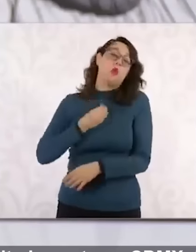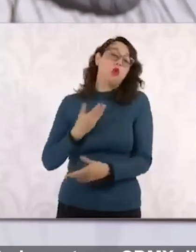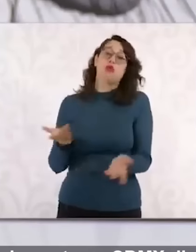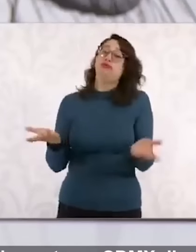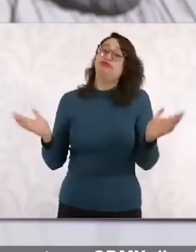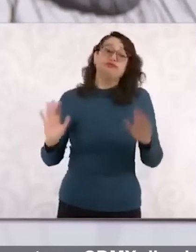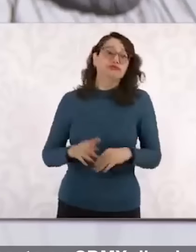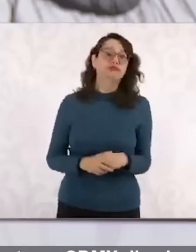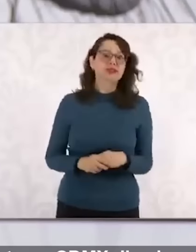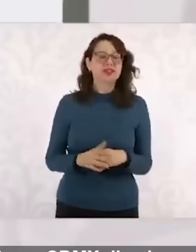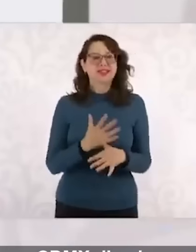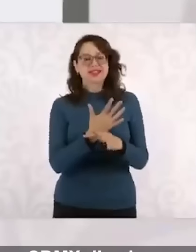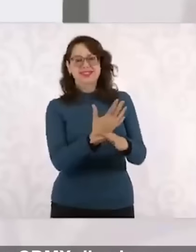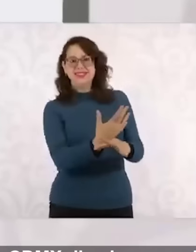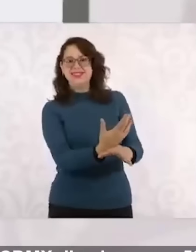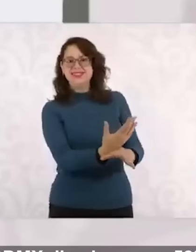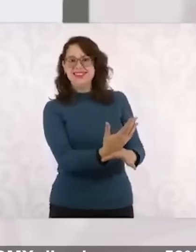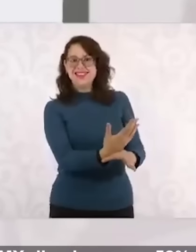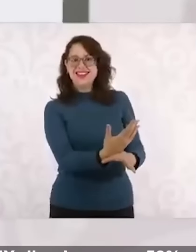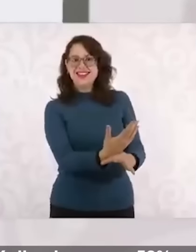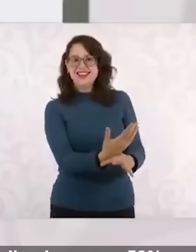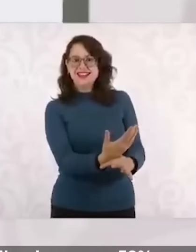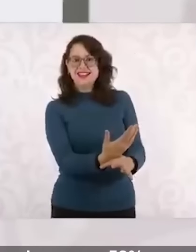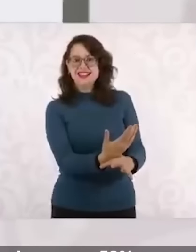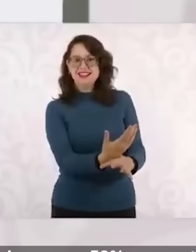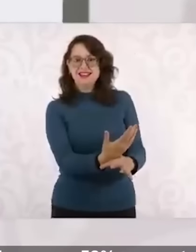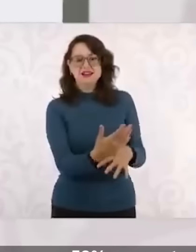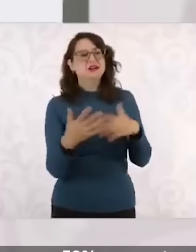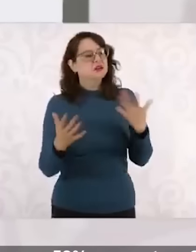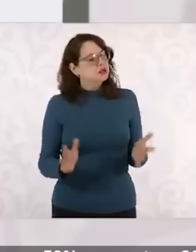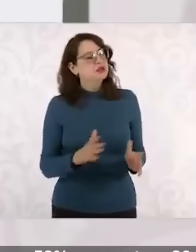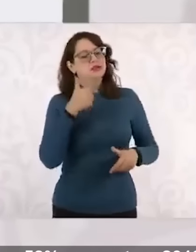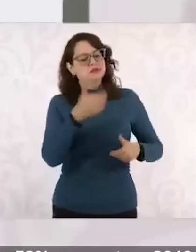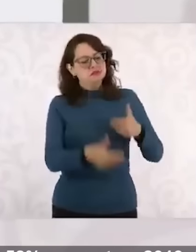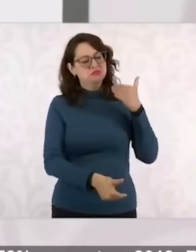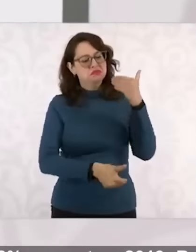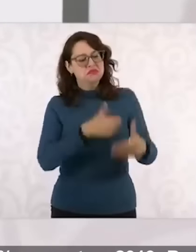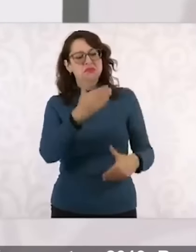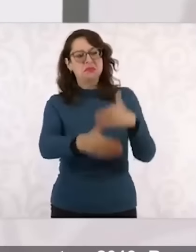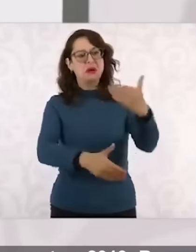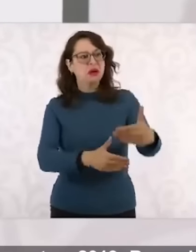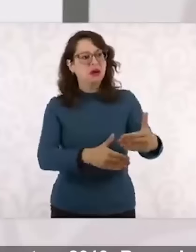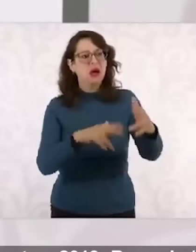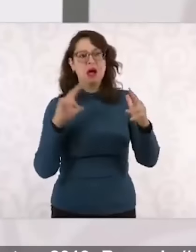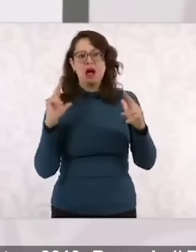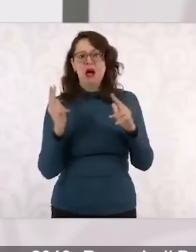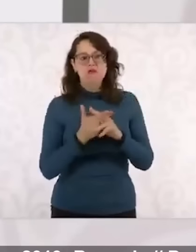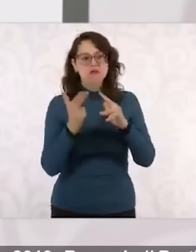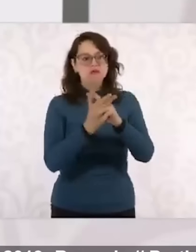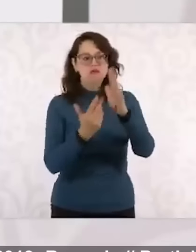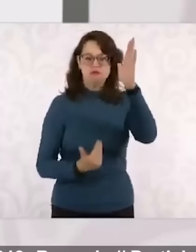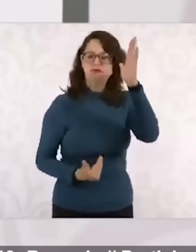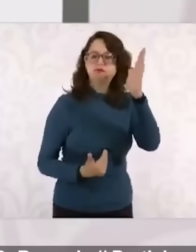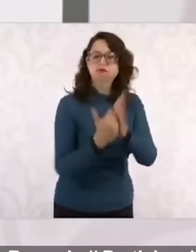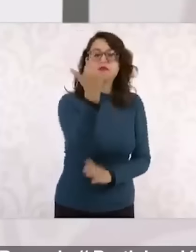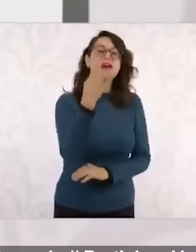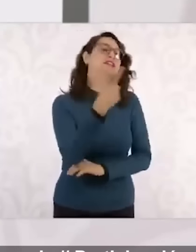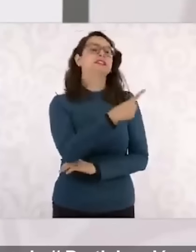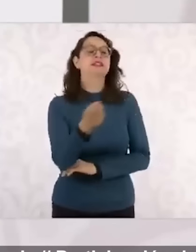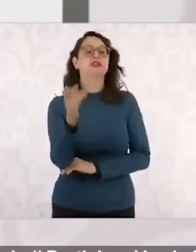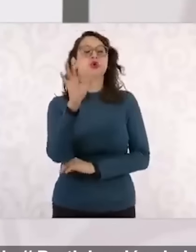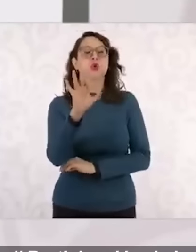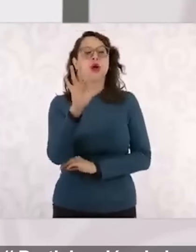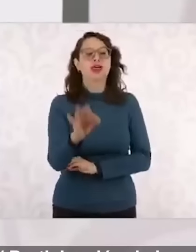y que además el resultado que da a las sociedades más homicidios, 145%